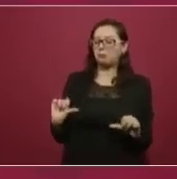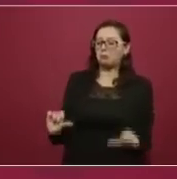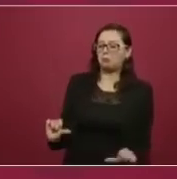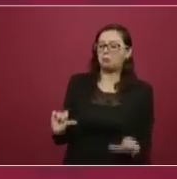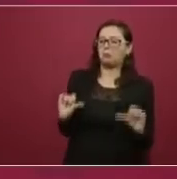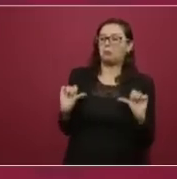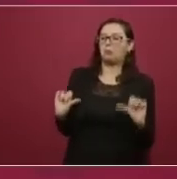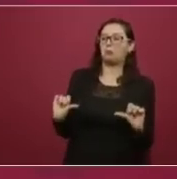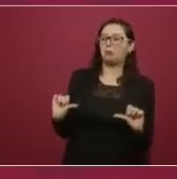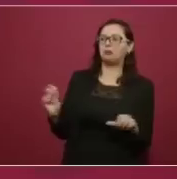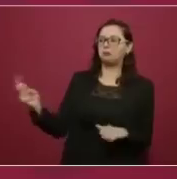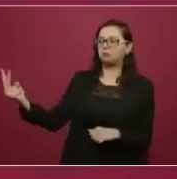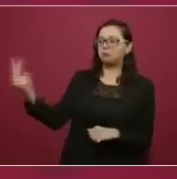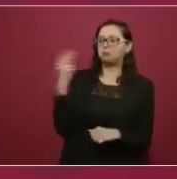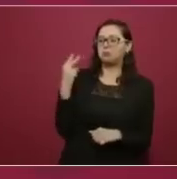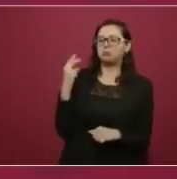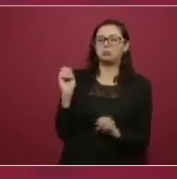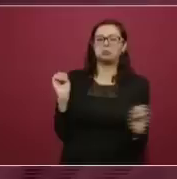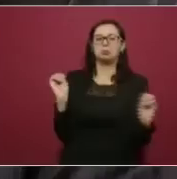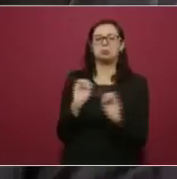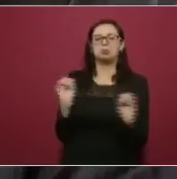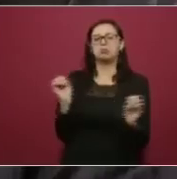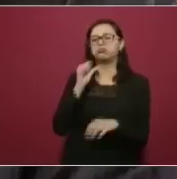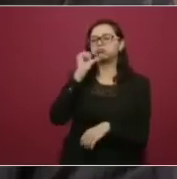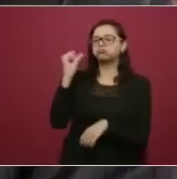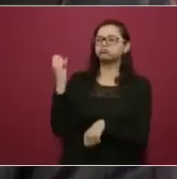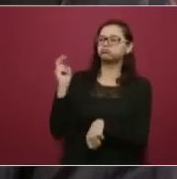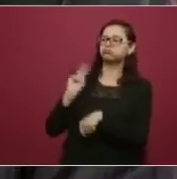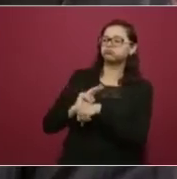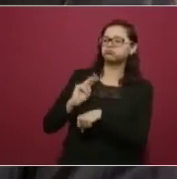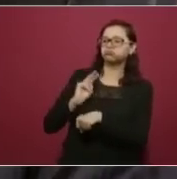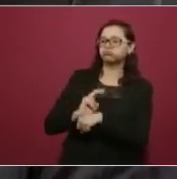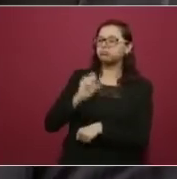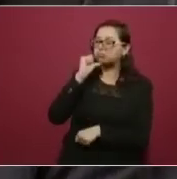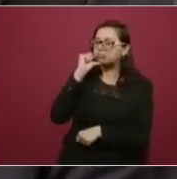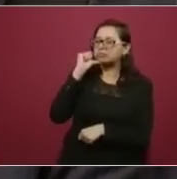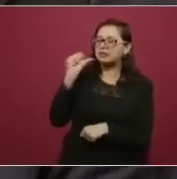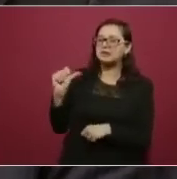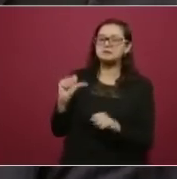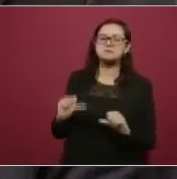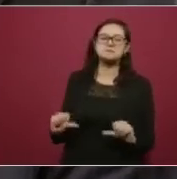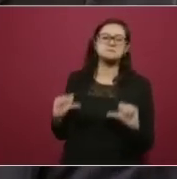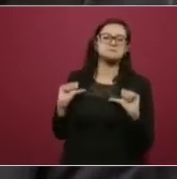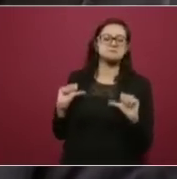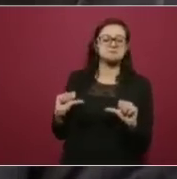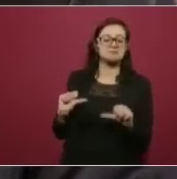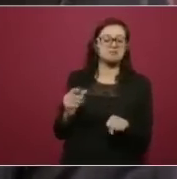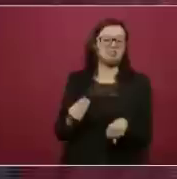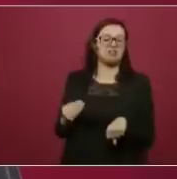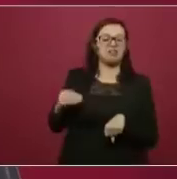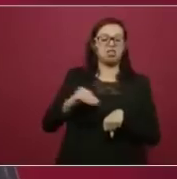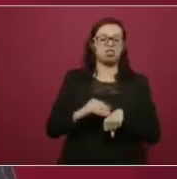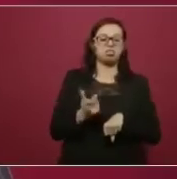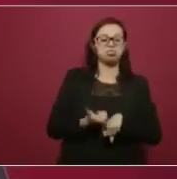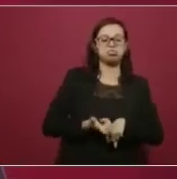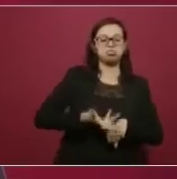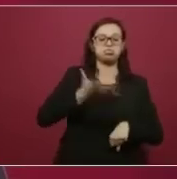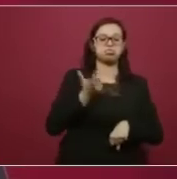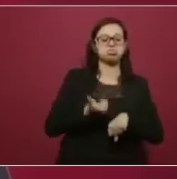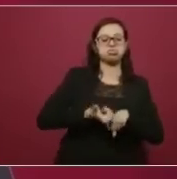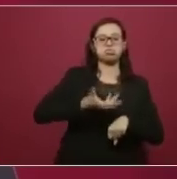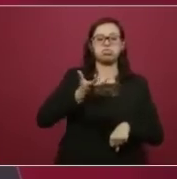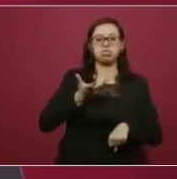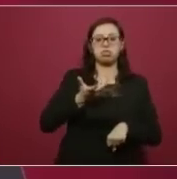observando el comportamiento en el manejo de los precios al